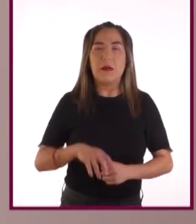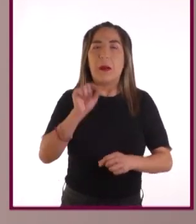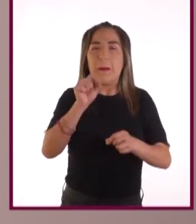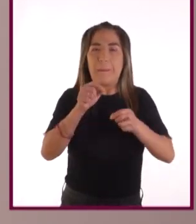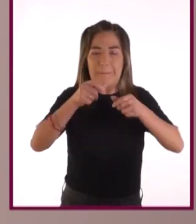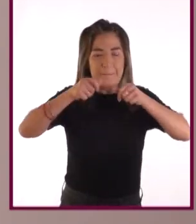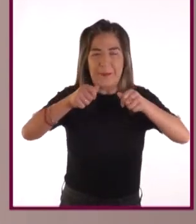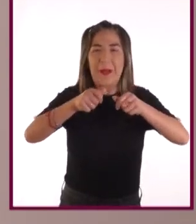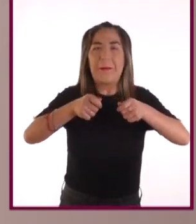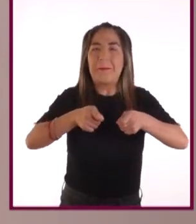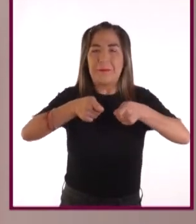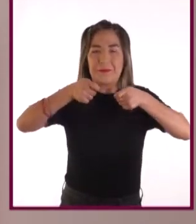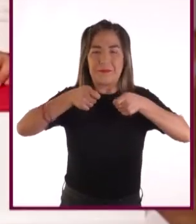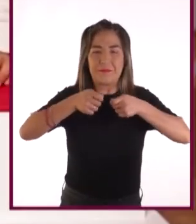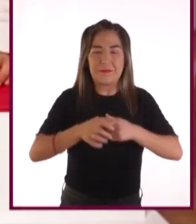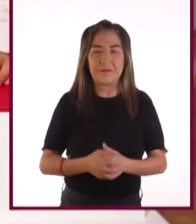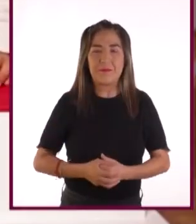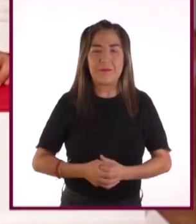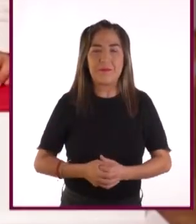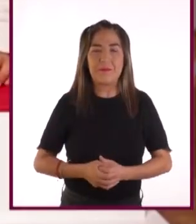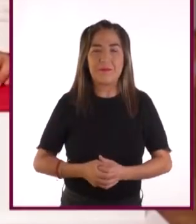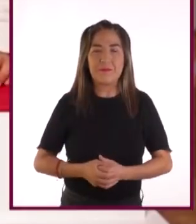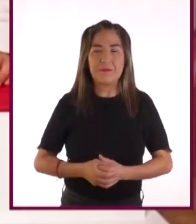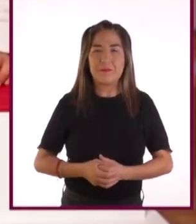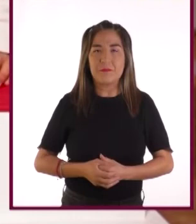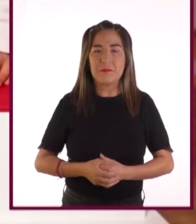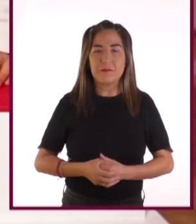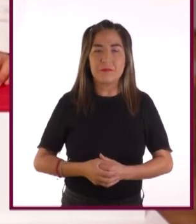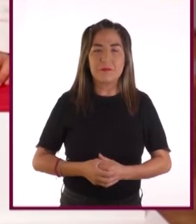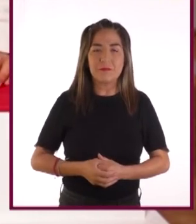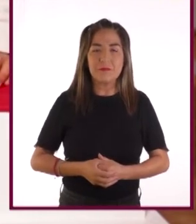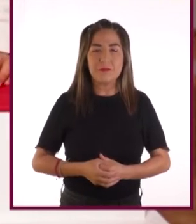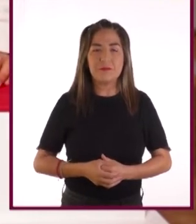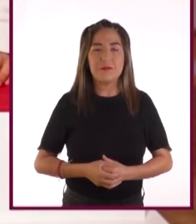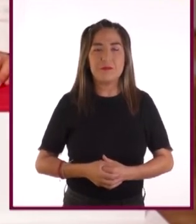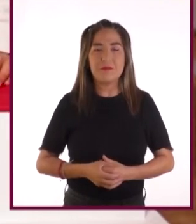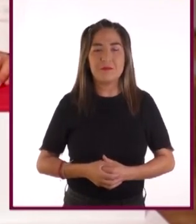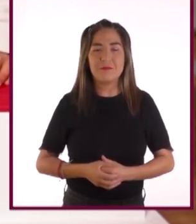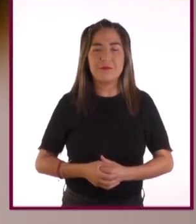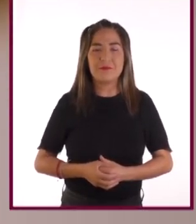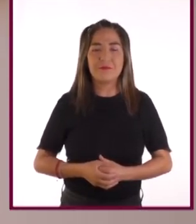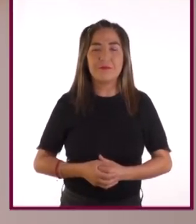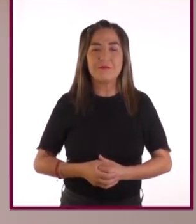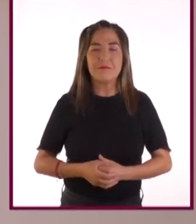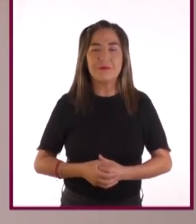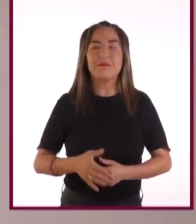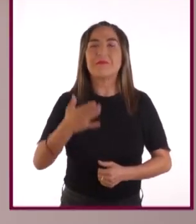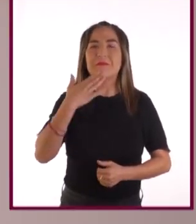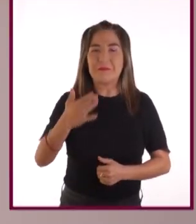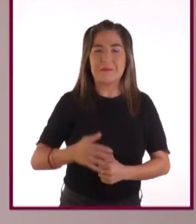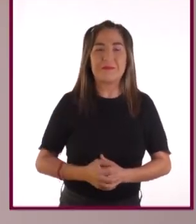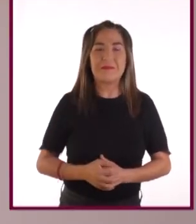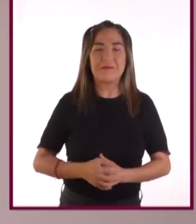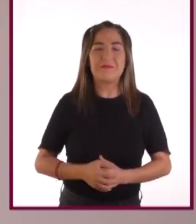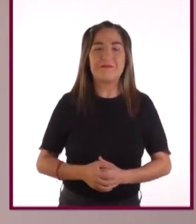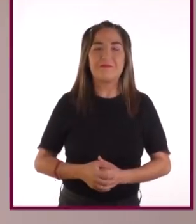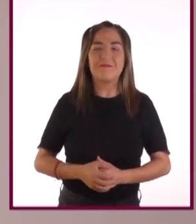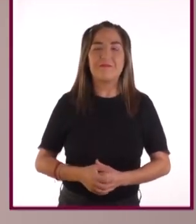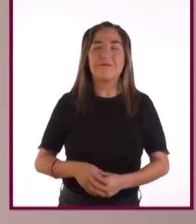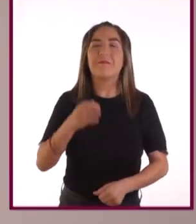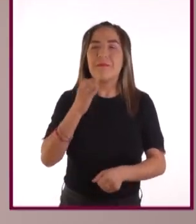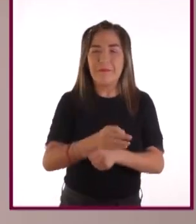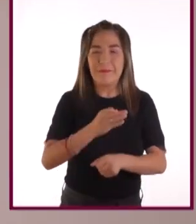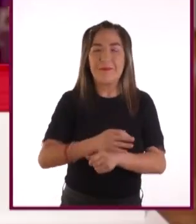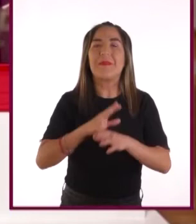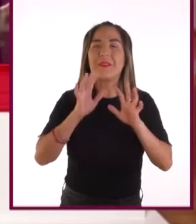Vamos a levantarlo un poquito, igual que el clip anterior. Así. Perfecto. Ahora sí, ya